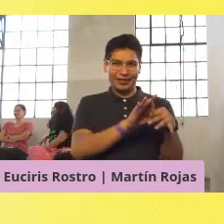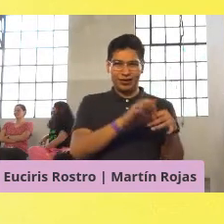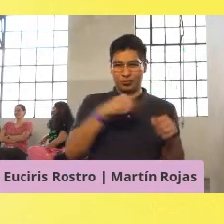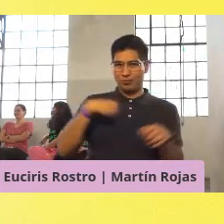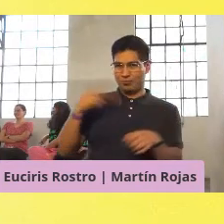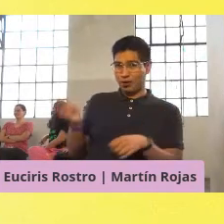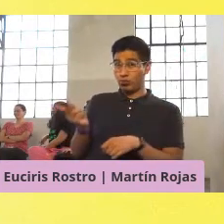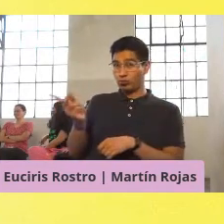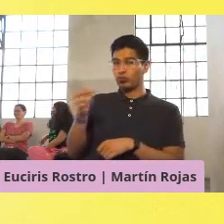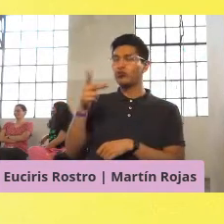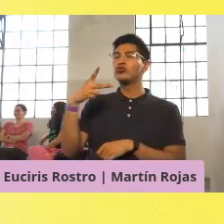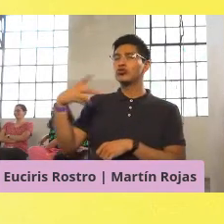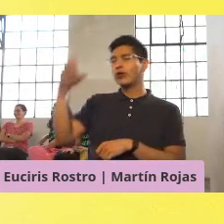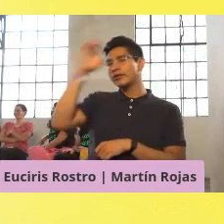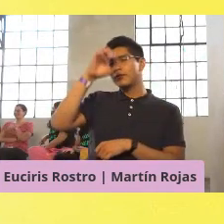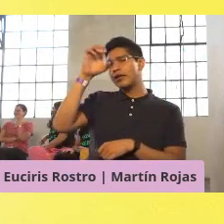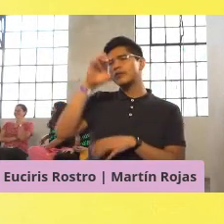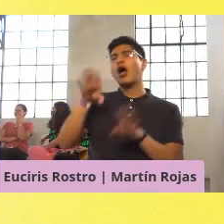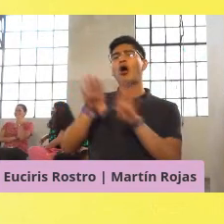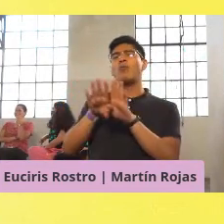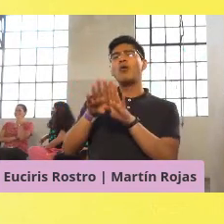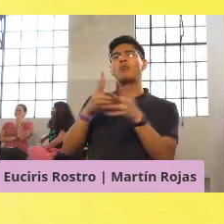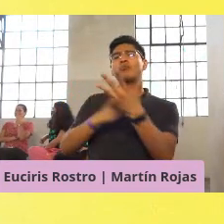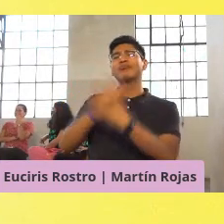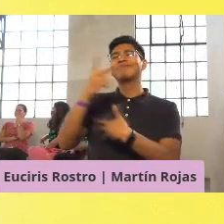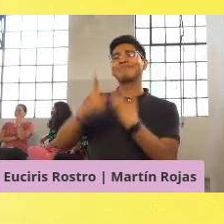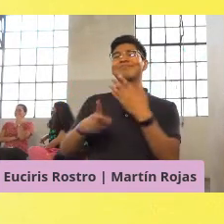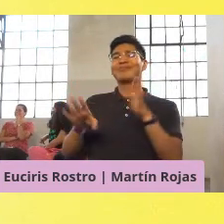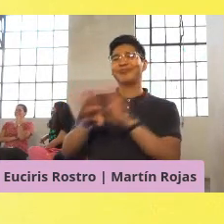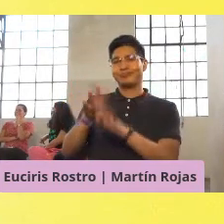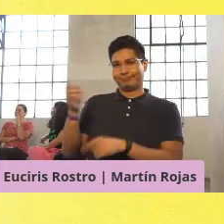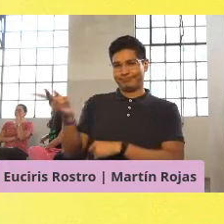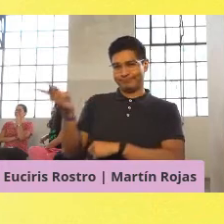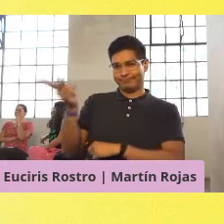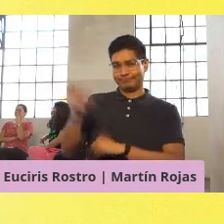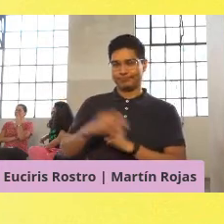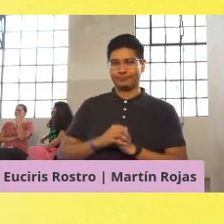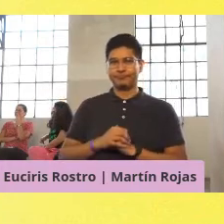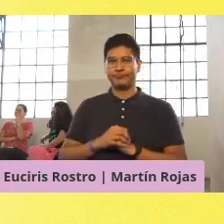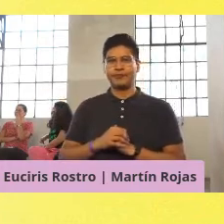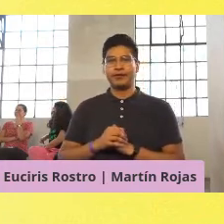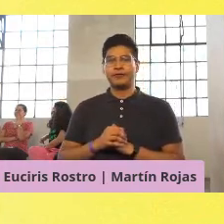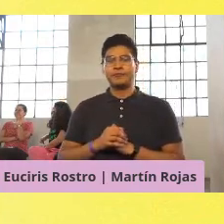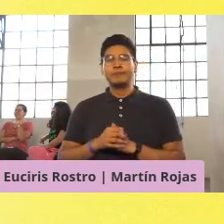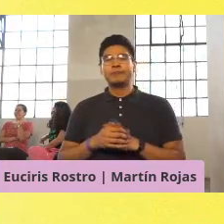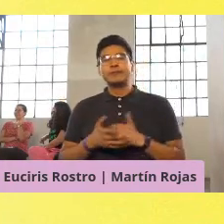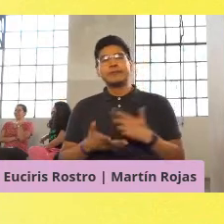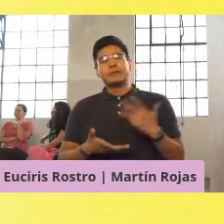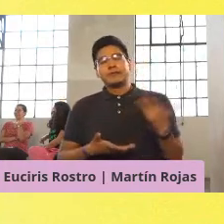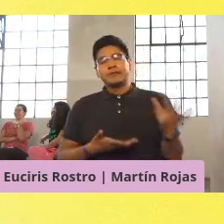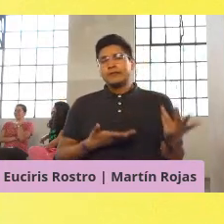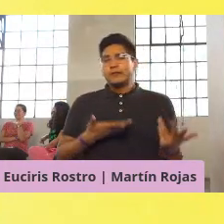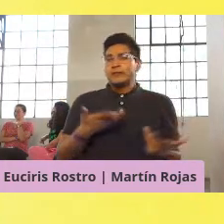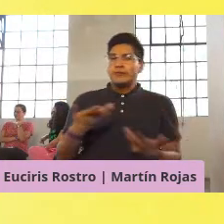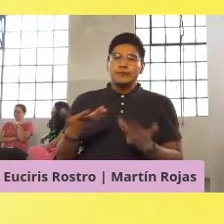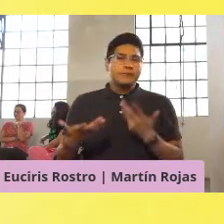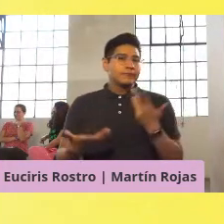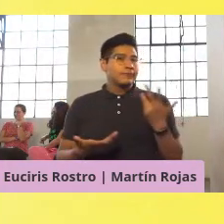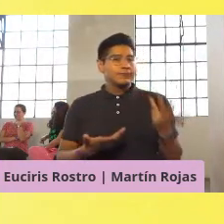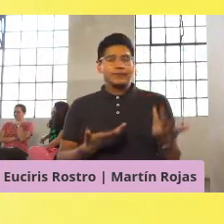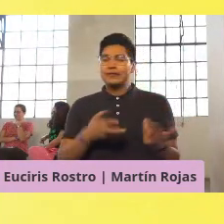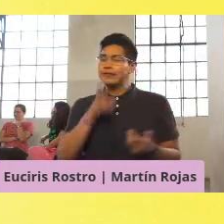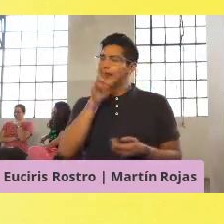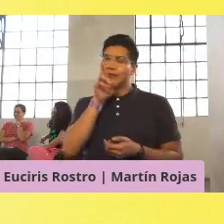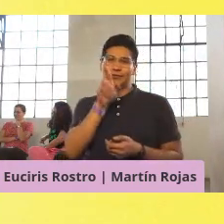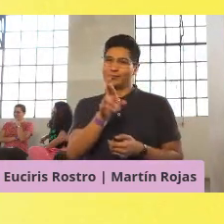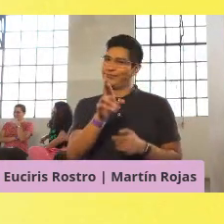A ver... pues es que somos, o sea, es parte de la misma